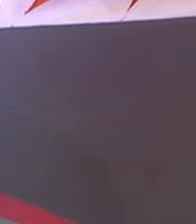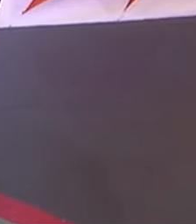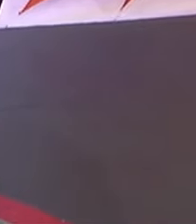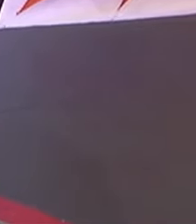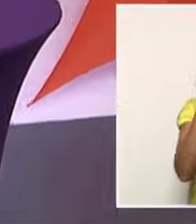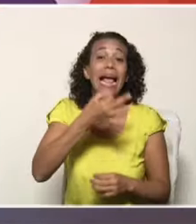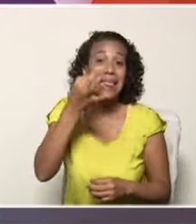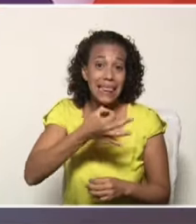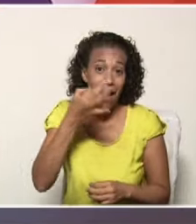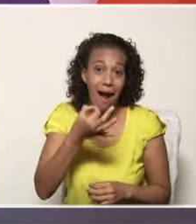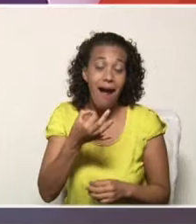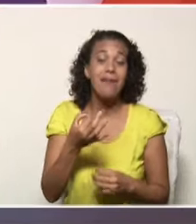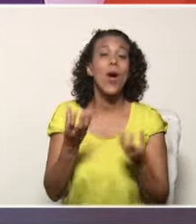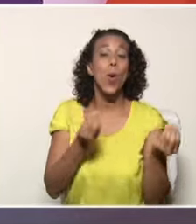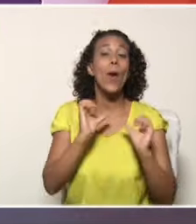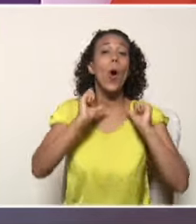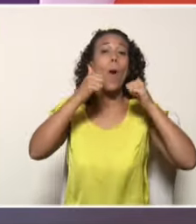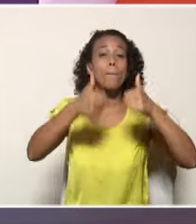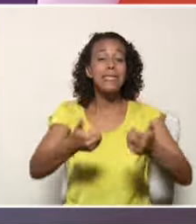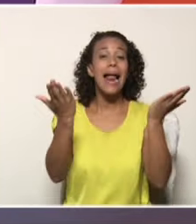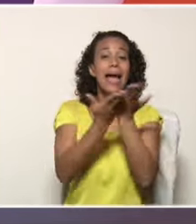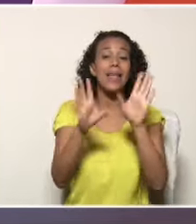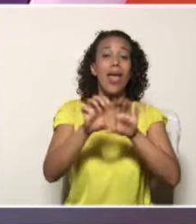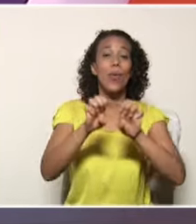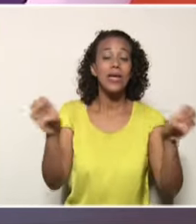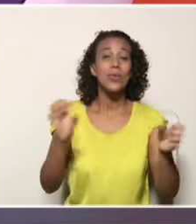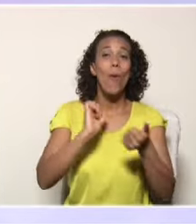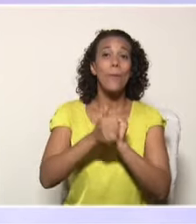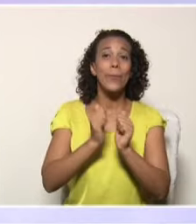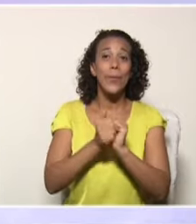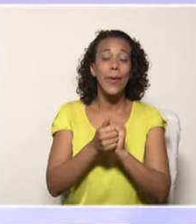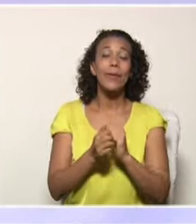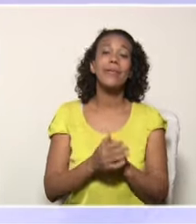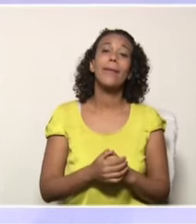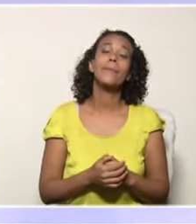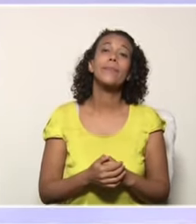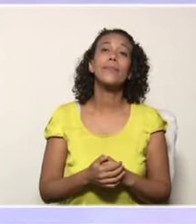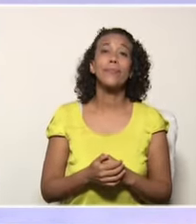Buenas tardes, vamos a comenzar con nuestra clase de hoy, por favor acompáñenme.